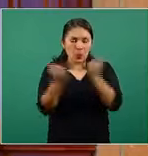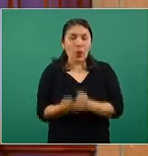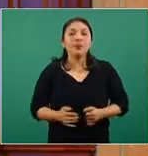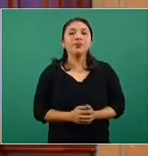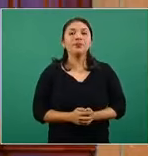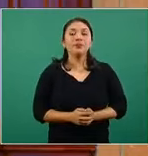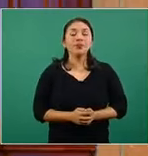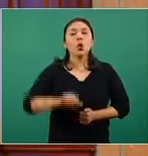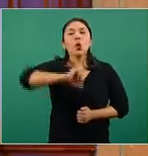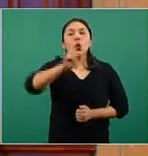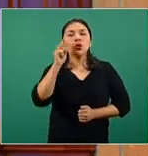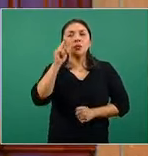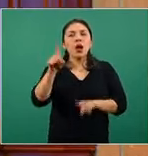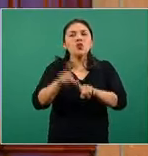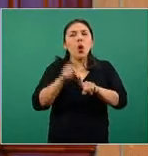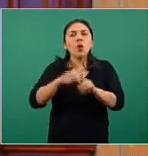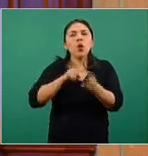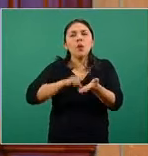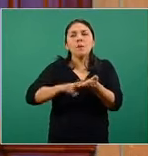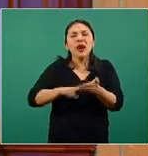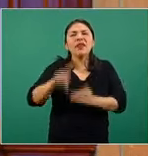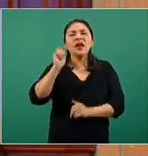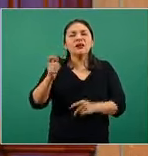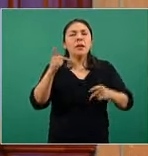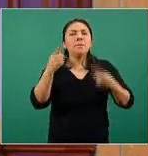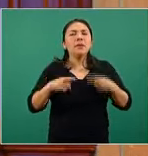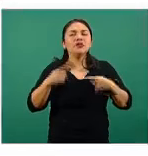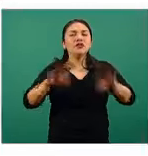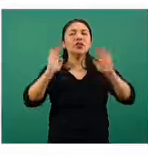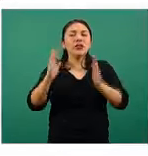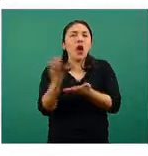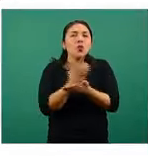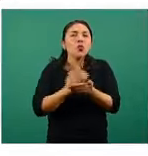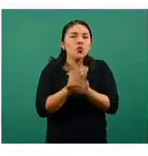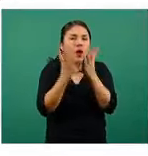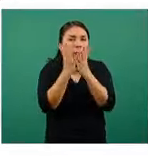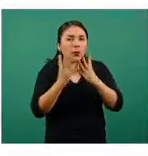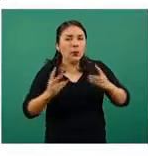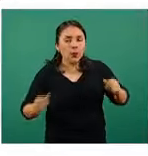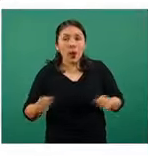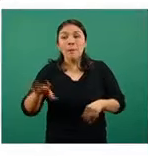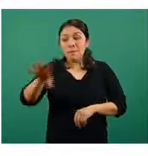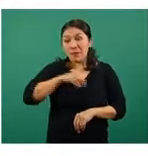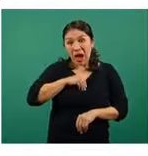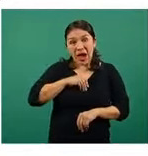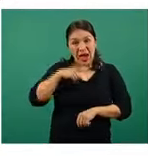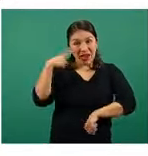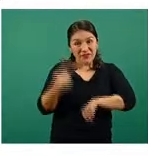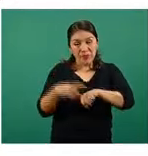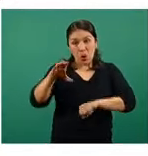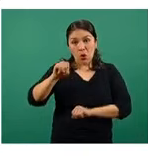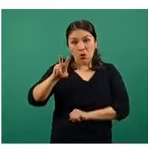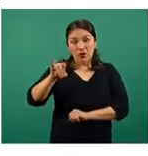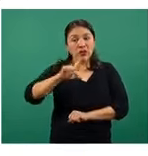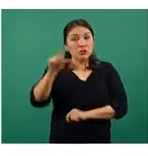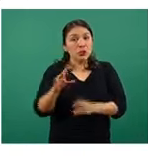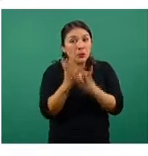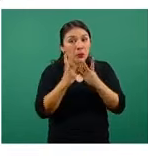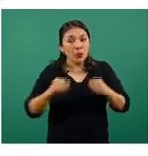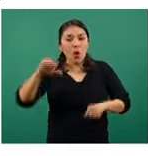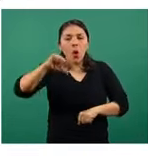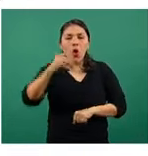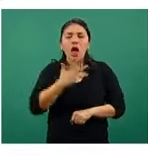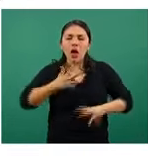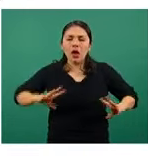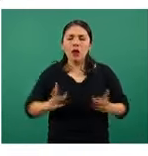también de la curva de color verde, que son las personas que felizmente se han recuperado, se han curado de COVID, para el día de hoy se identifican poco